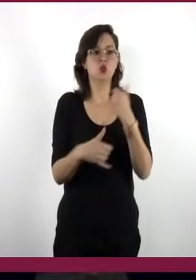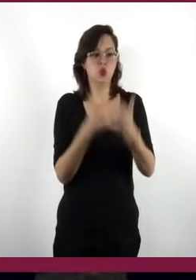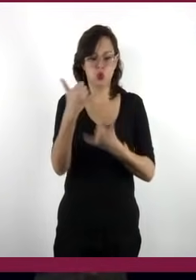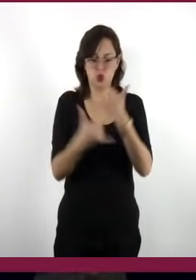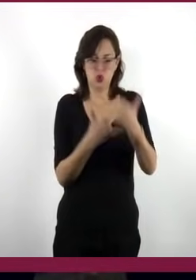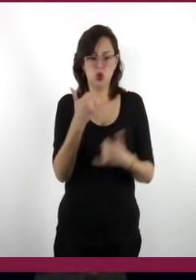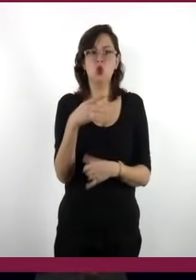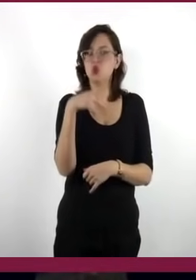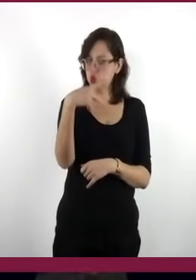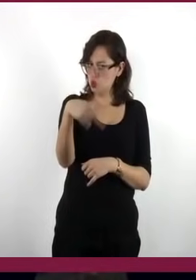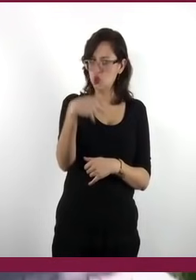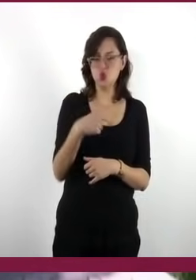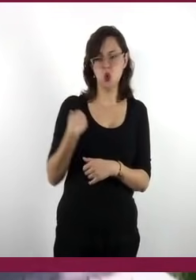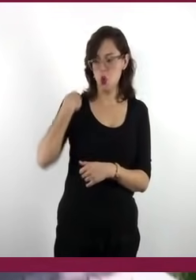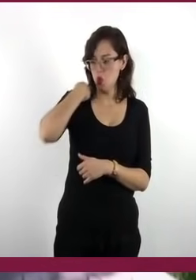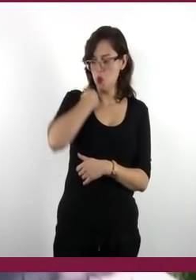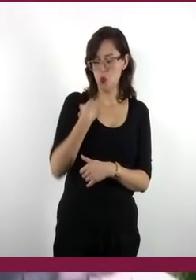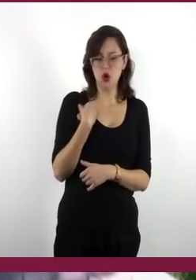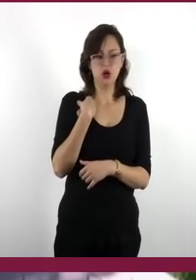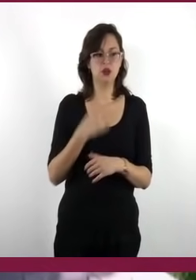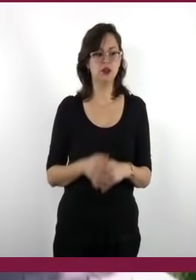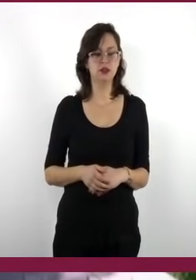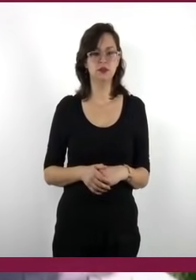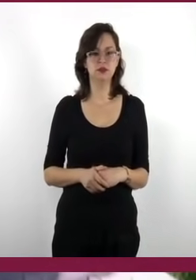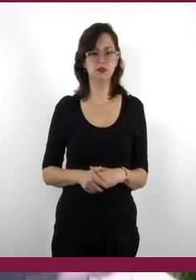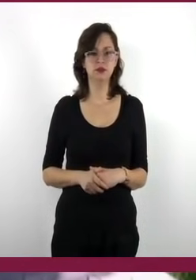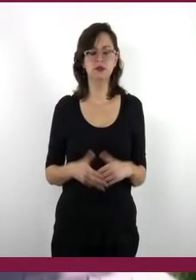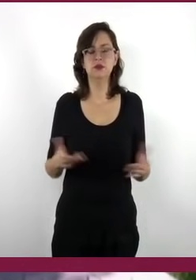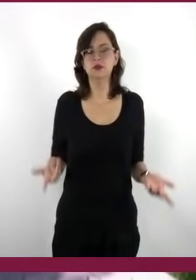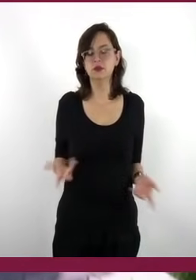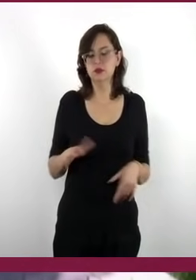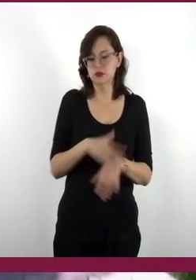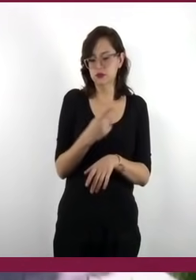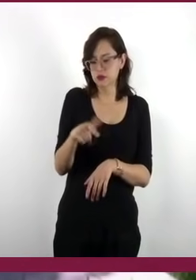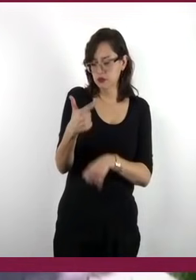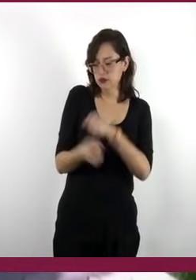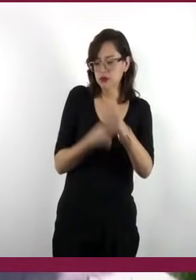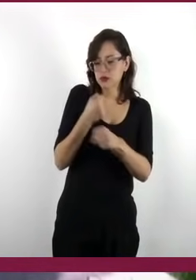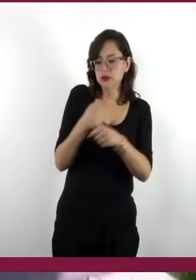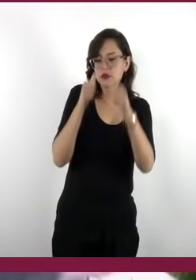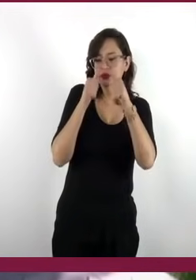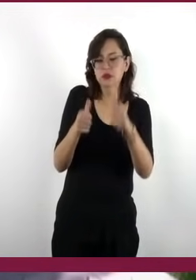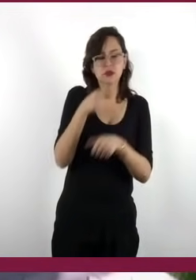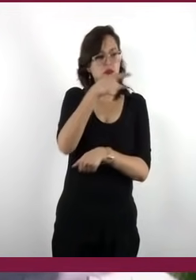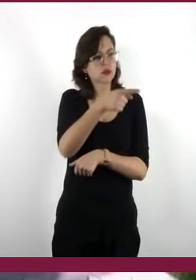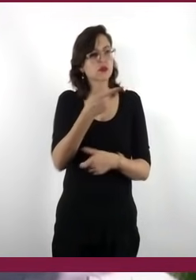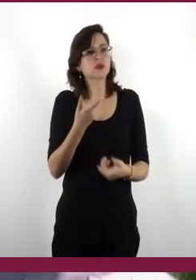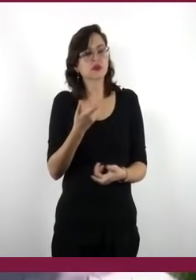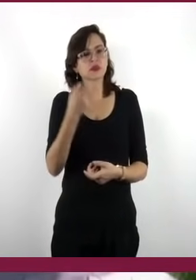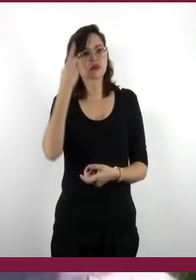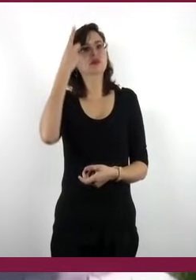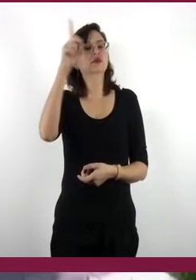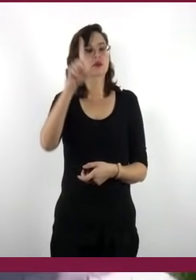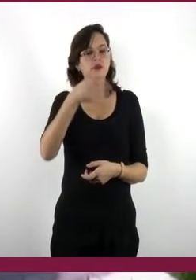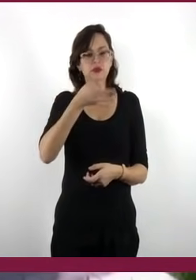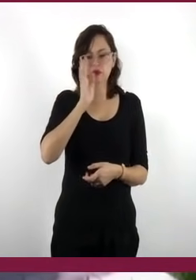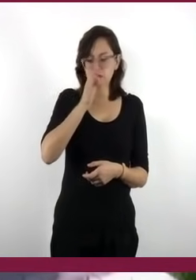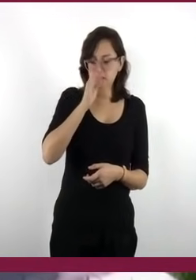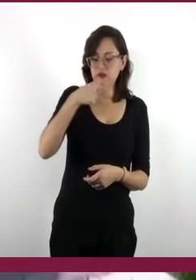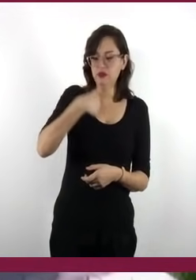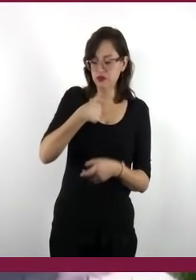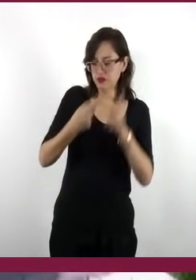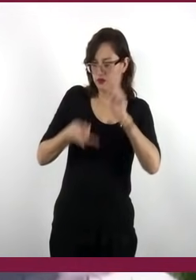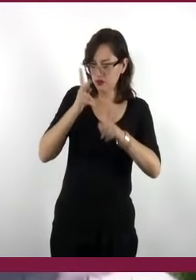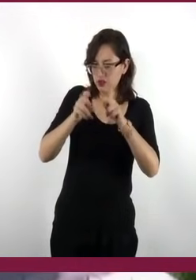llévate tu propia bolsa. ¿Para por qué le harían caso a muchacho de 12 años? A ver, ¿por qué el dueño de una cafetería diría, pues voy a hablar con